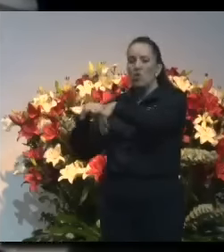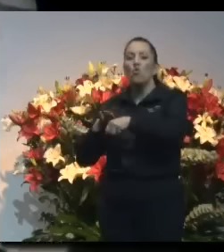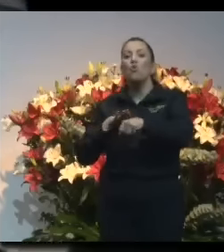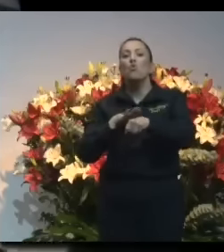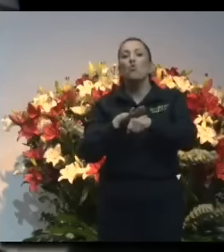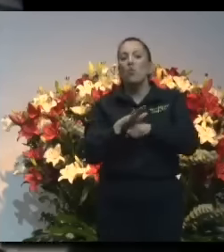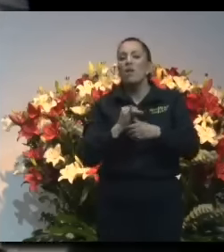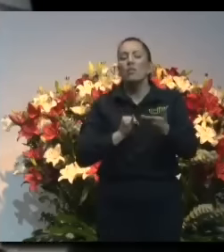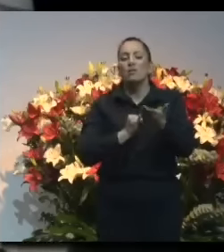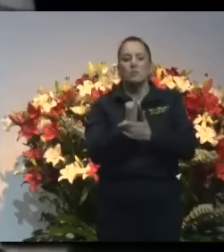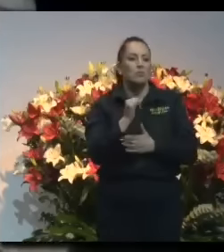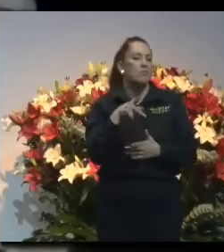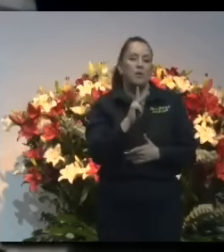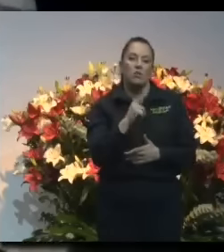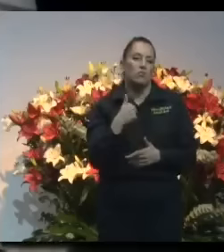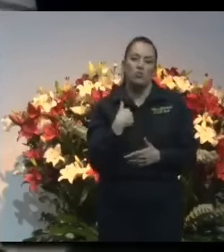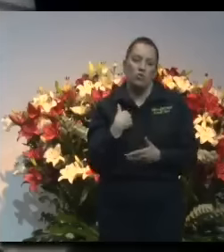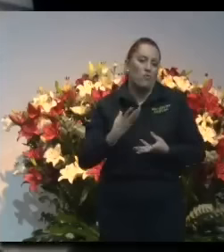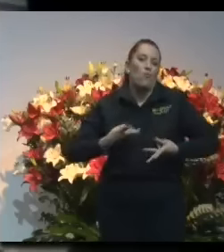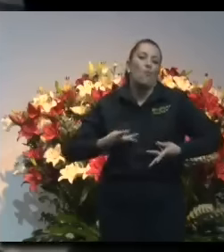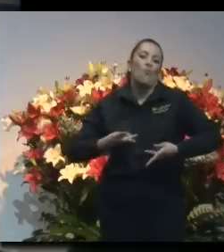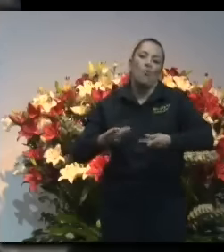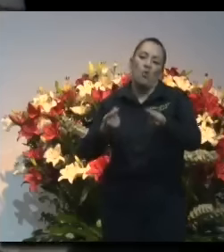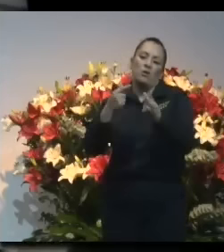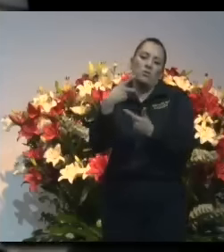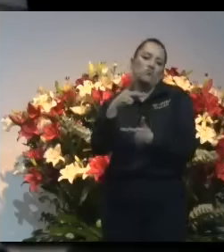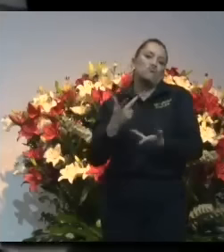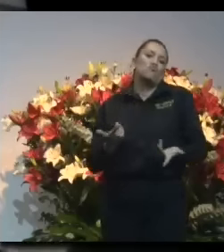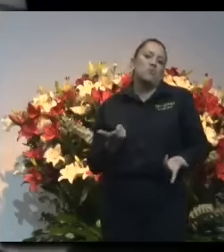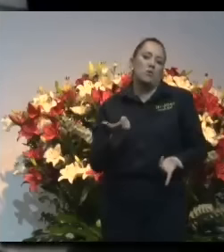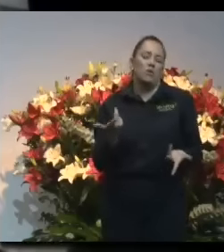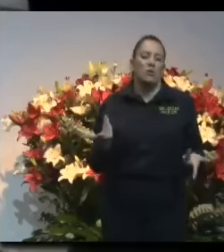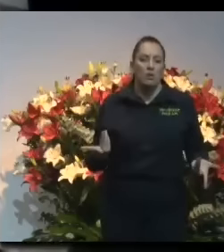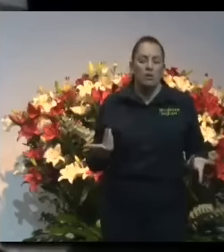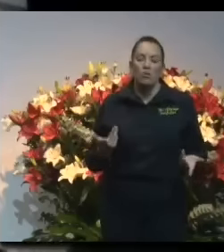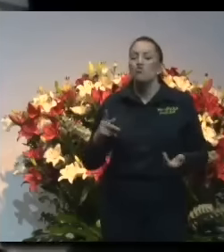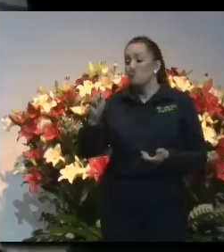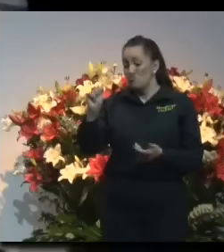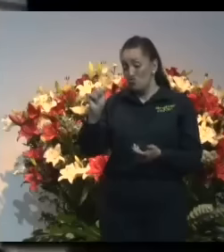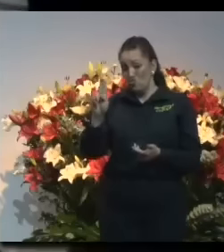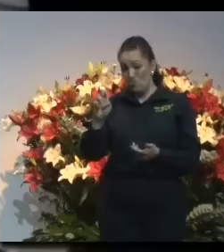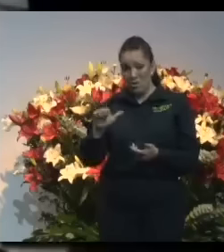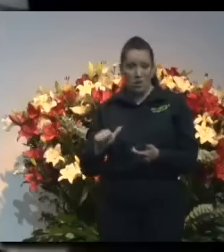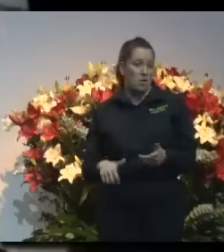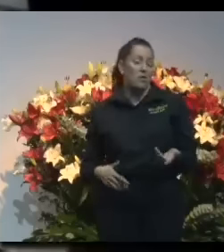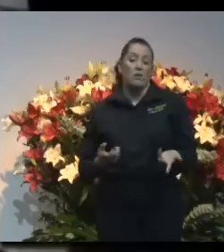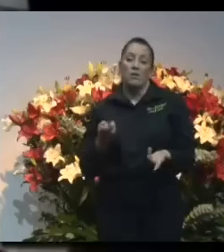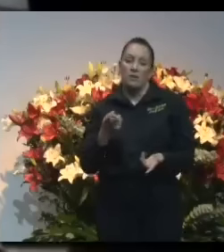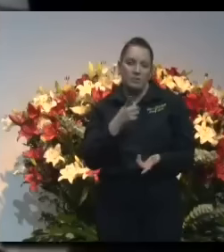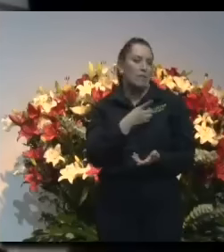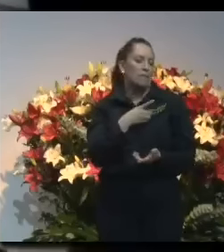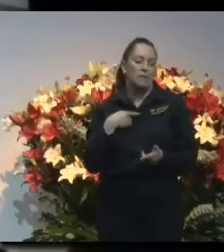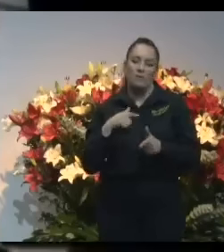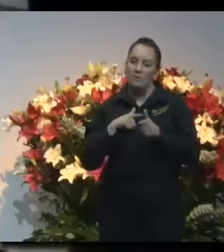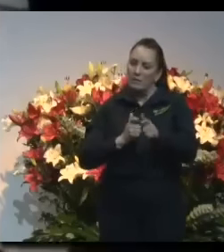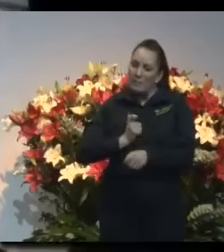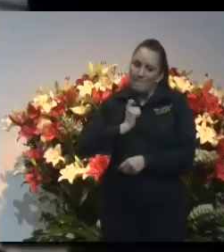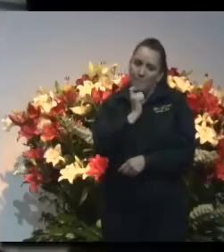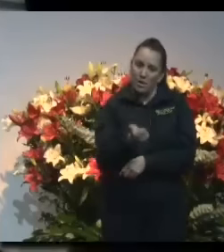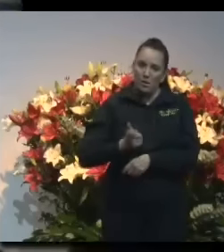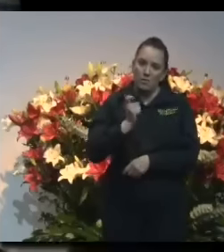digo es que yo ya no voy a gastar dinero público. Desafortunadamente, el TUA se va a tener que seguir pagando